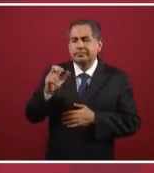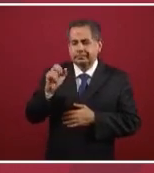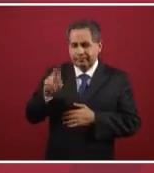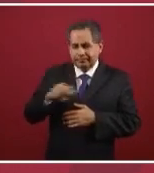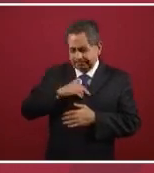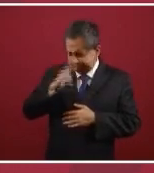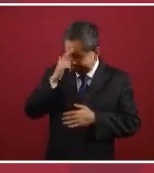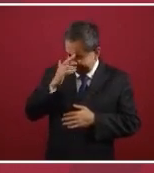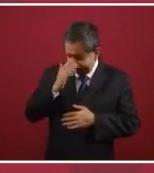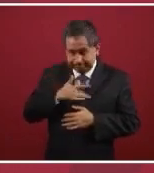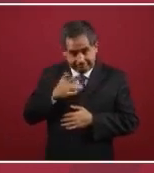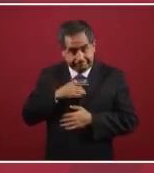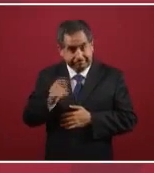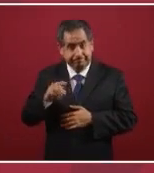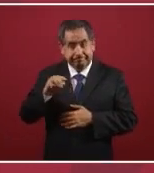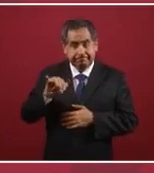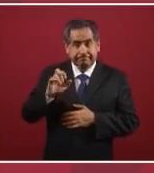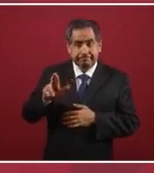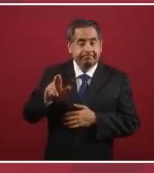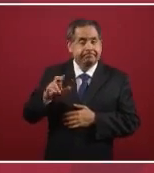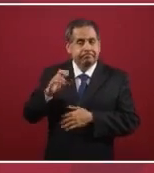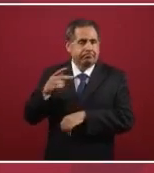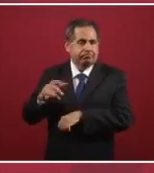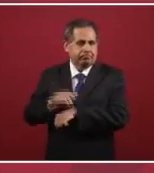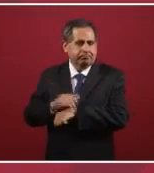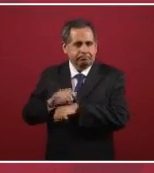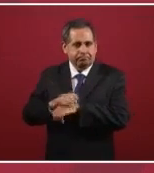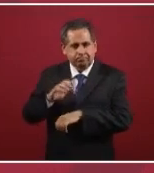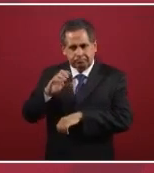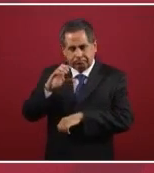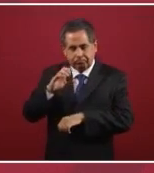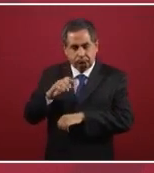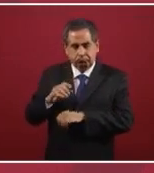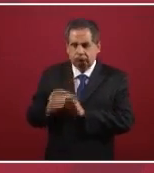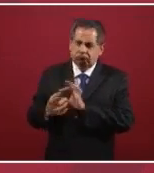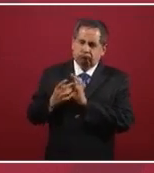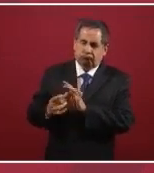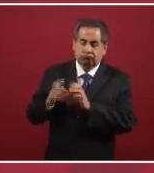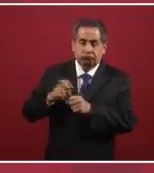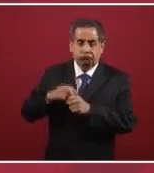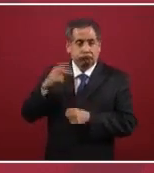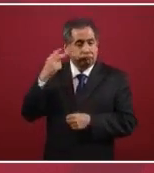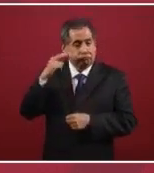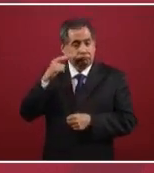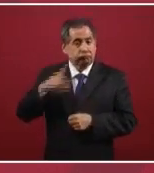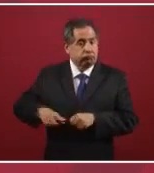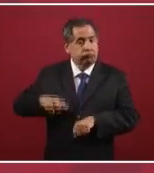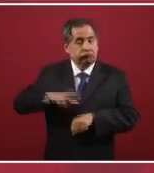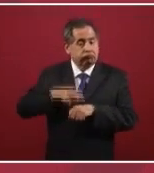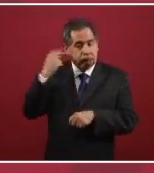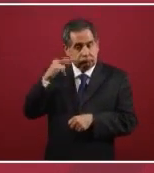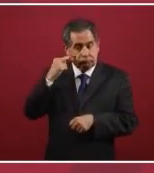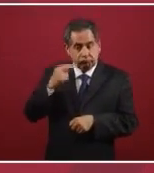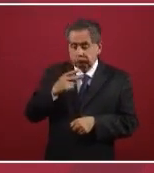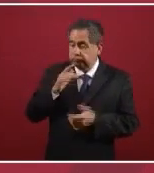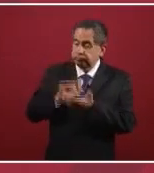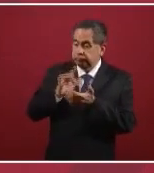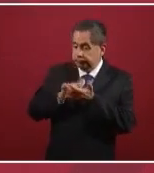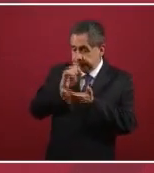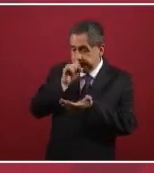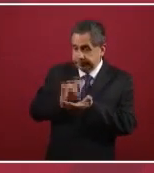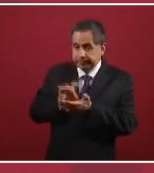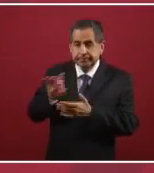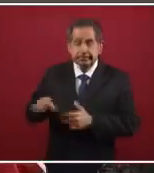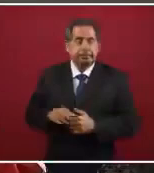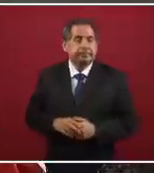ya me acordé, su amigo y hombre fuerte en Veracruz, gobernador de Veracruz,